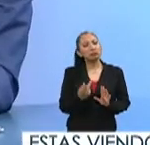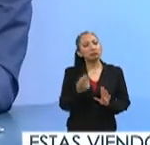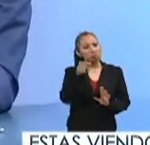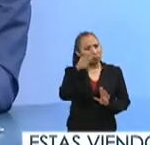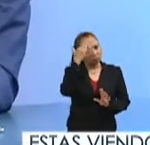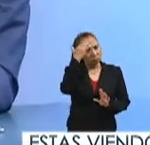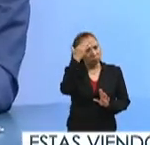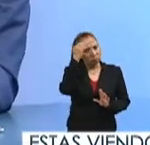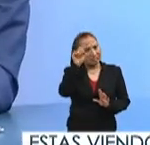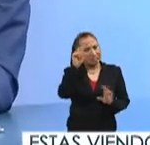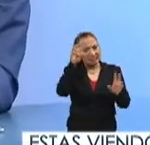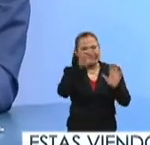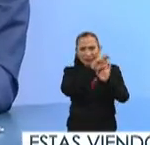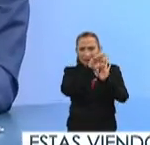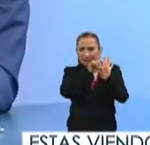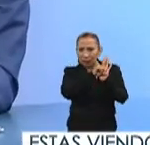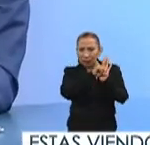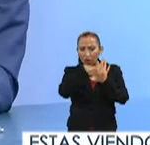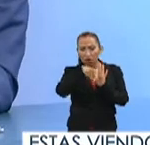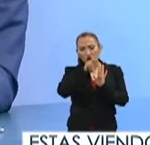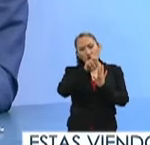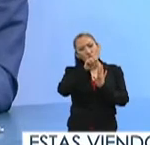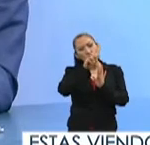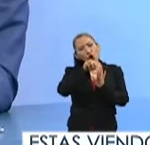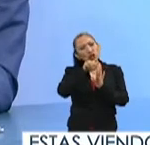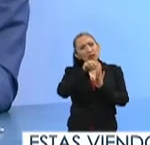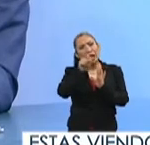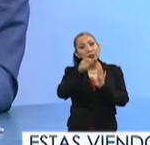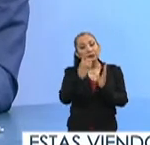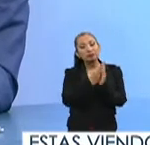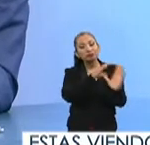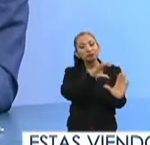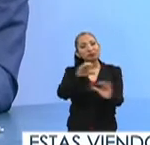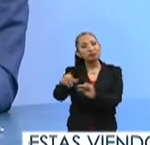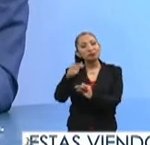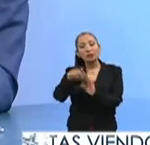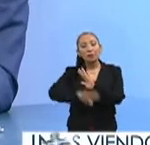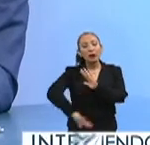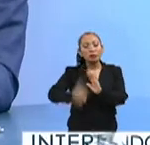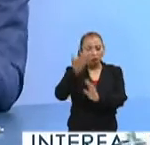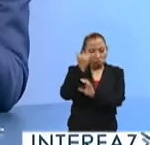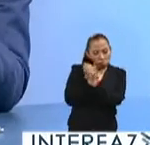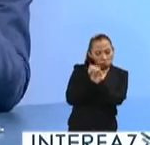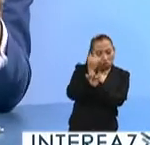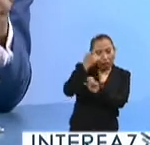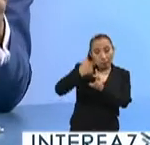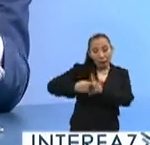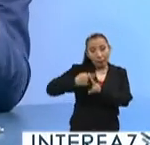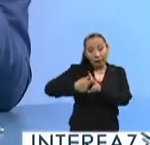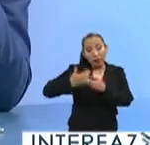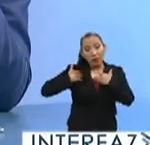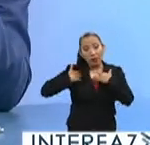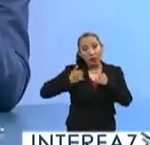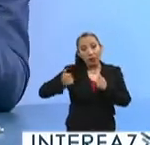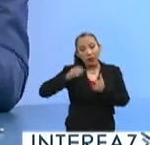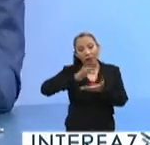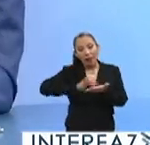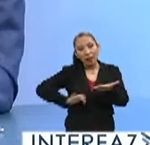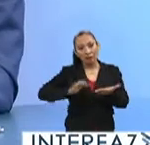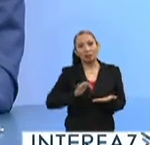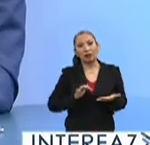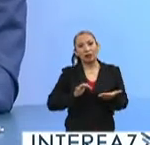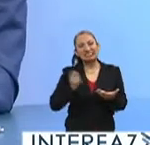si ustedes conocen el método Kumon. Es una técnica de enseñanza que se basa en el estudio de las matemáticas y comprensión